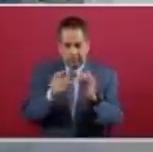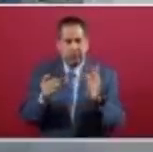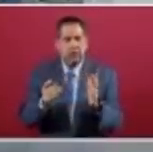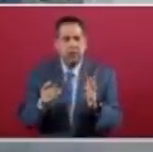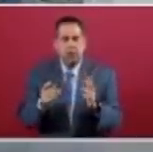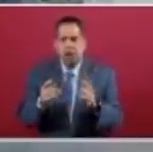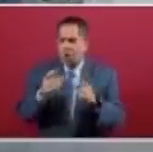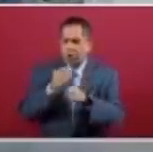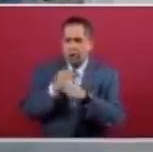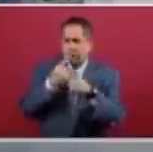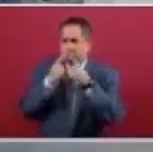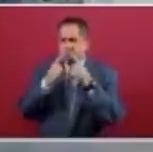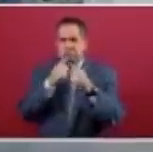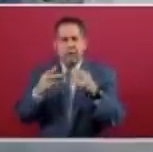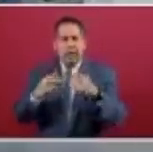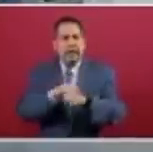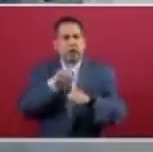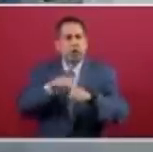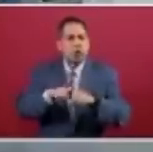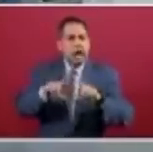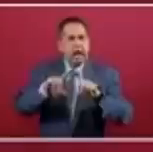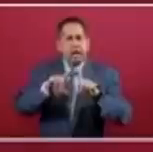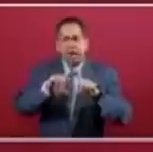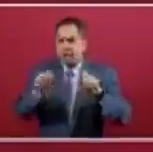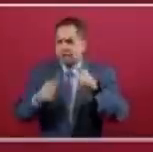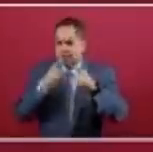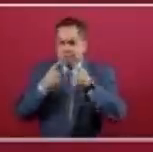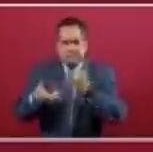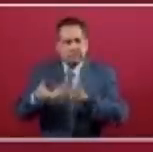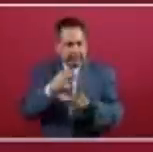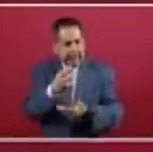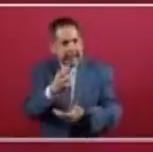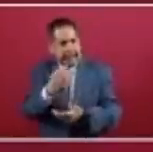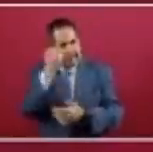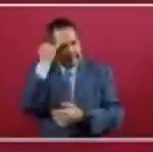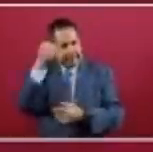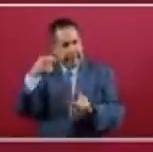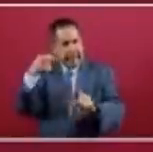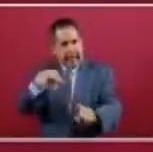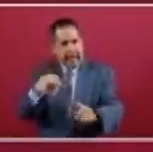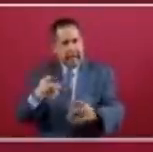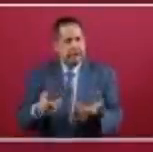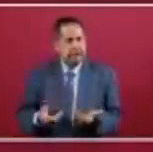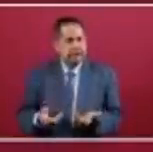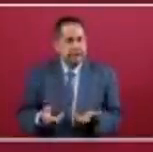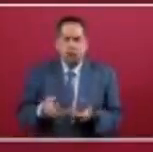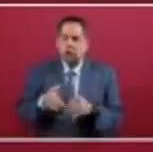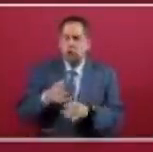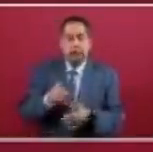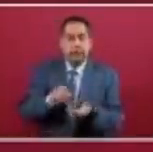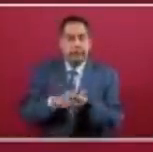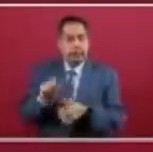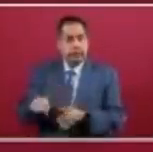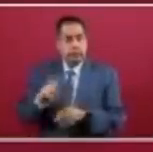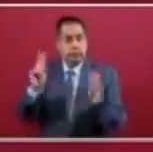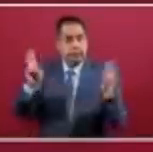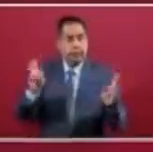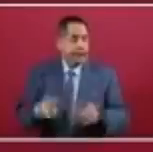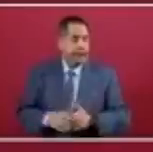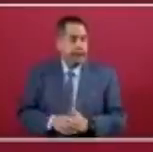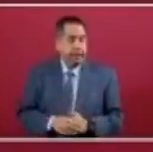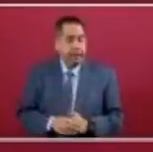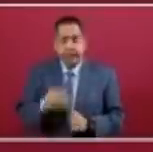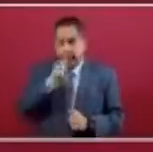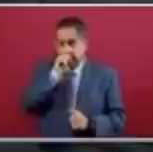un debate nacional, ese es el propósito, sobre este tema,